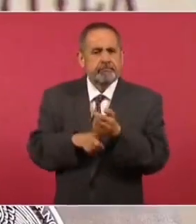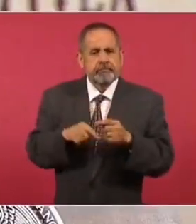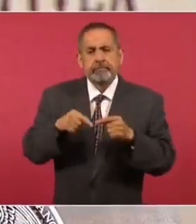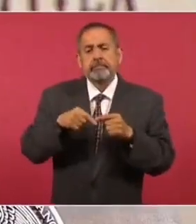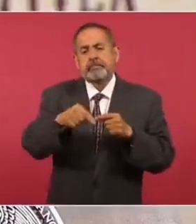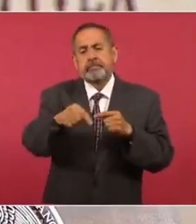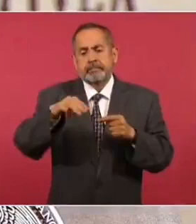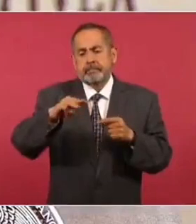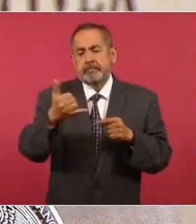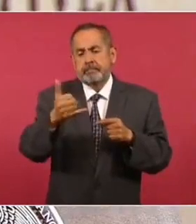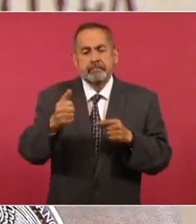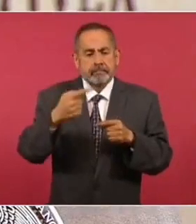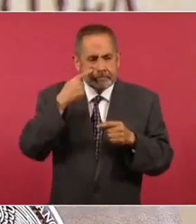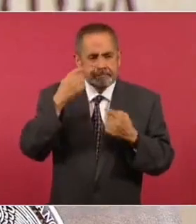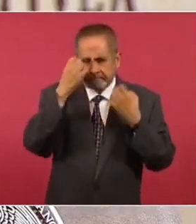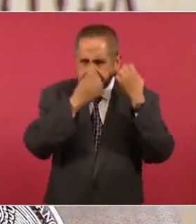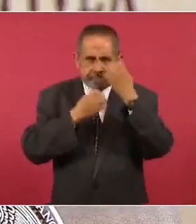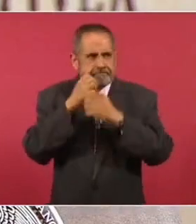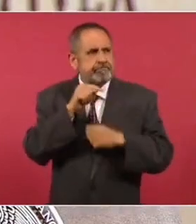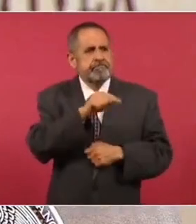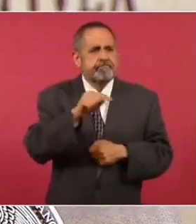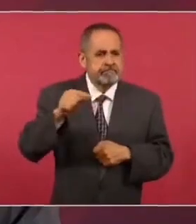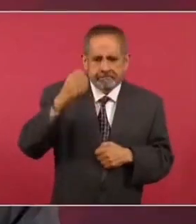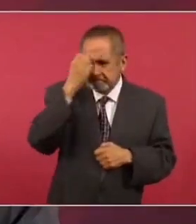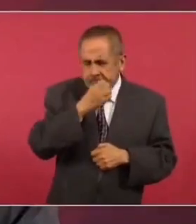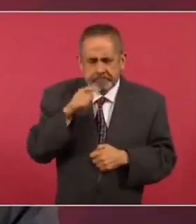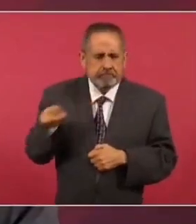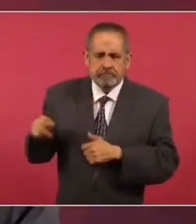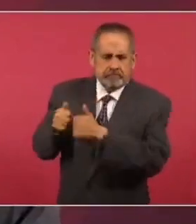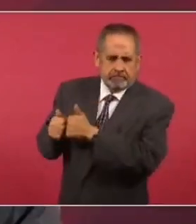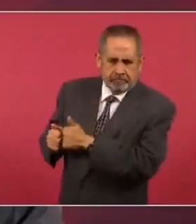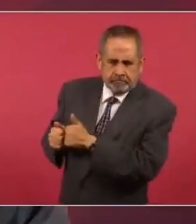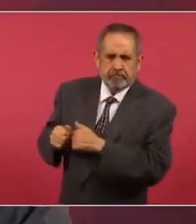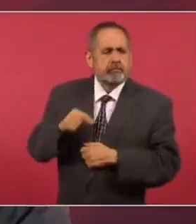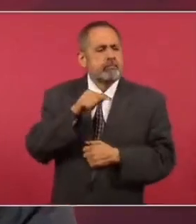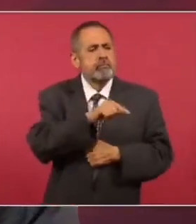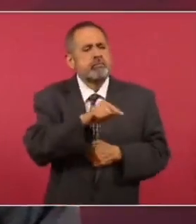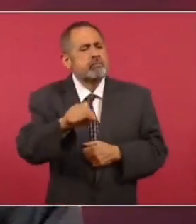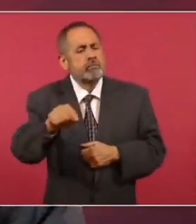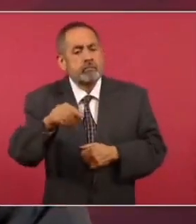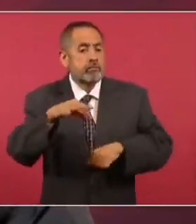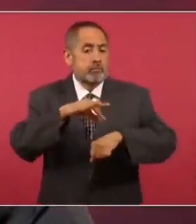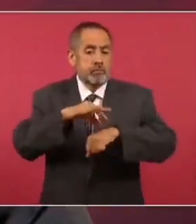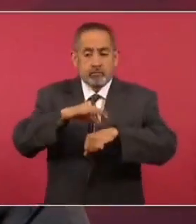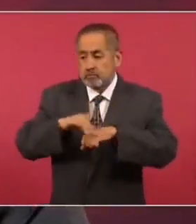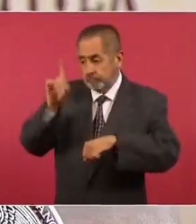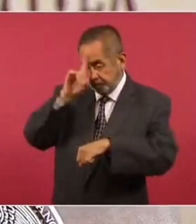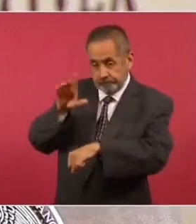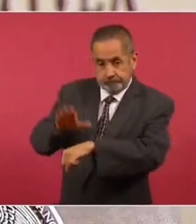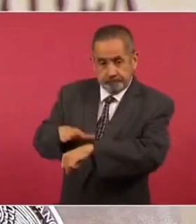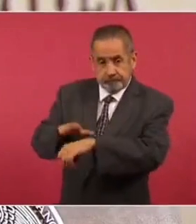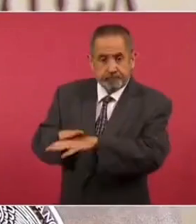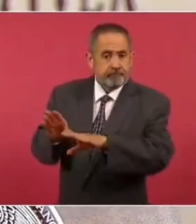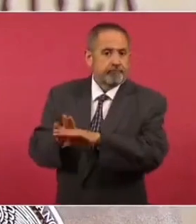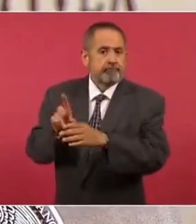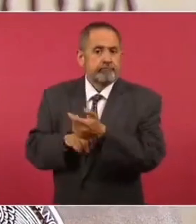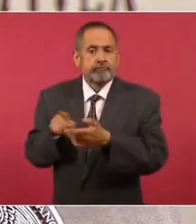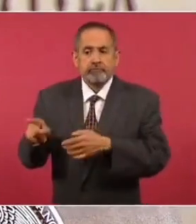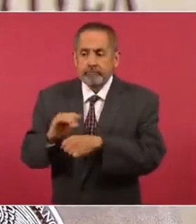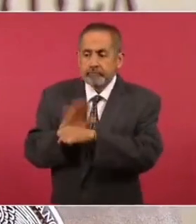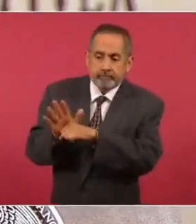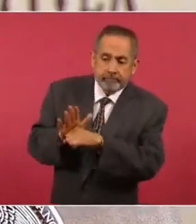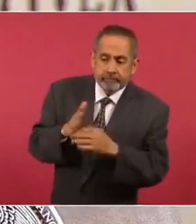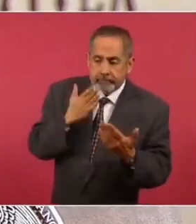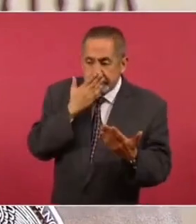tramo del tren Maya Se llevarán a cabo y por sugerencia de los médicos Y ante la eventualidad de que pudiese ser covid